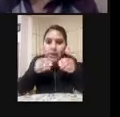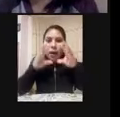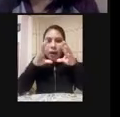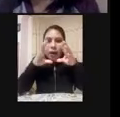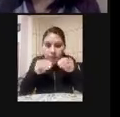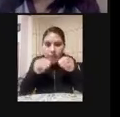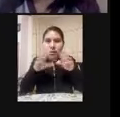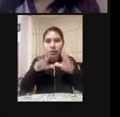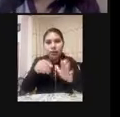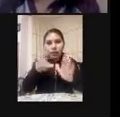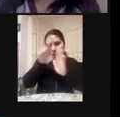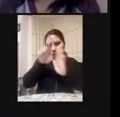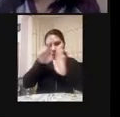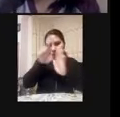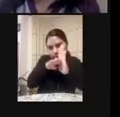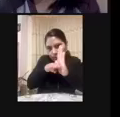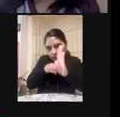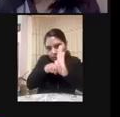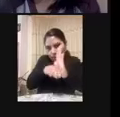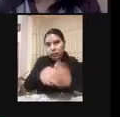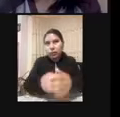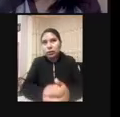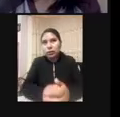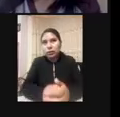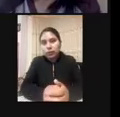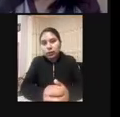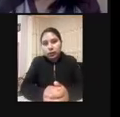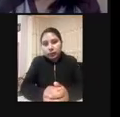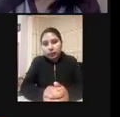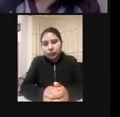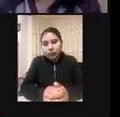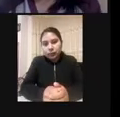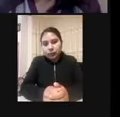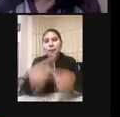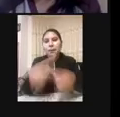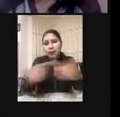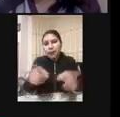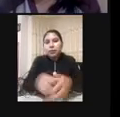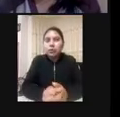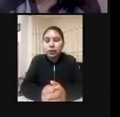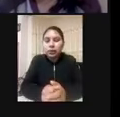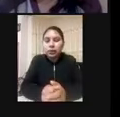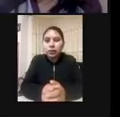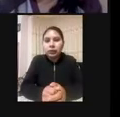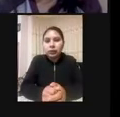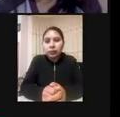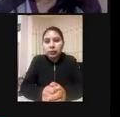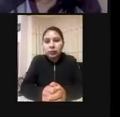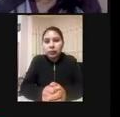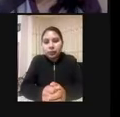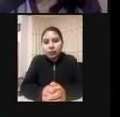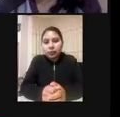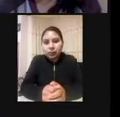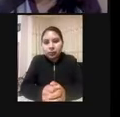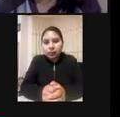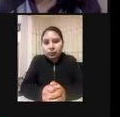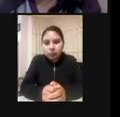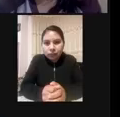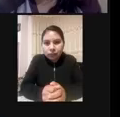van a repetir más adelante en algún, en otra área, pero es bueno que sepamos en qué interfiere. Estos niños tienen un tono